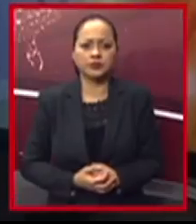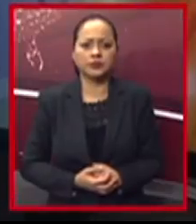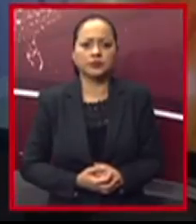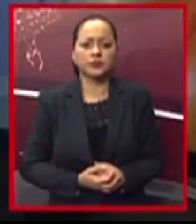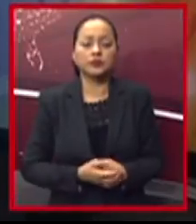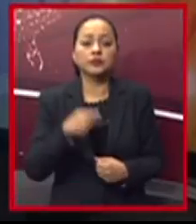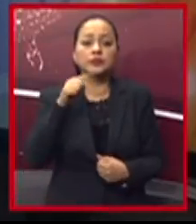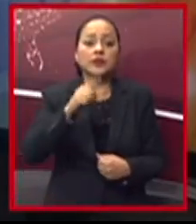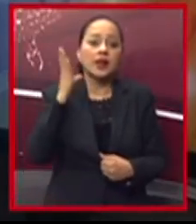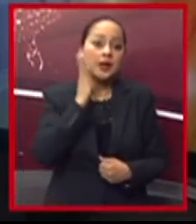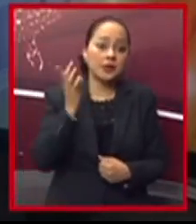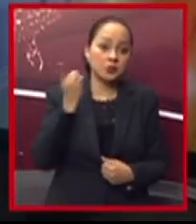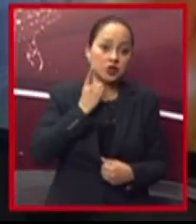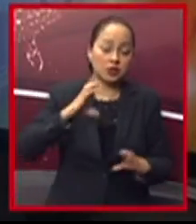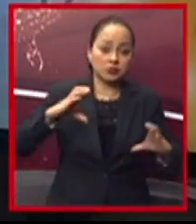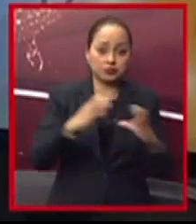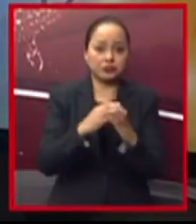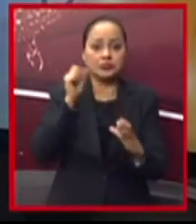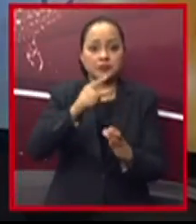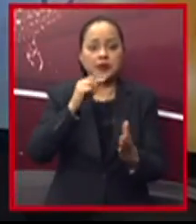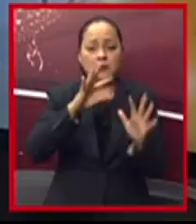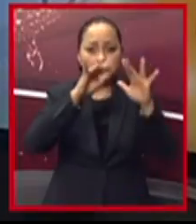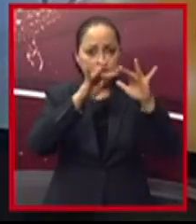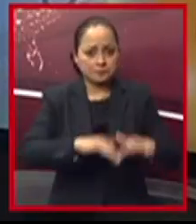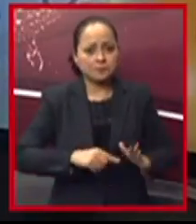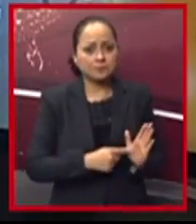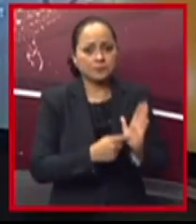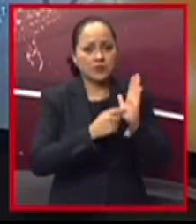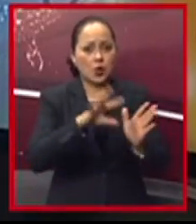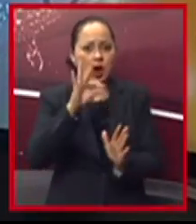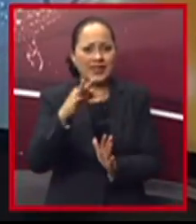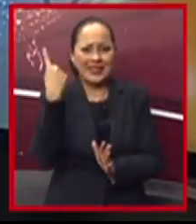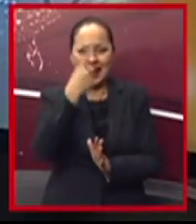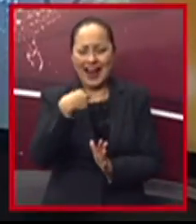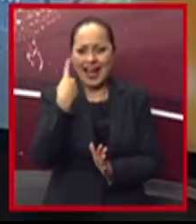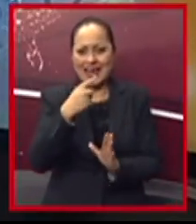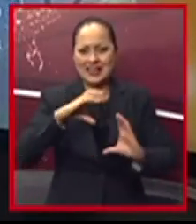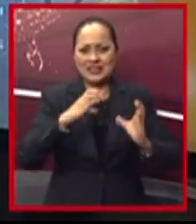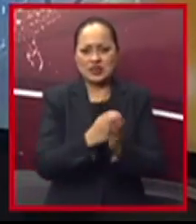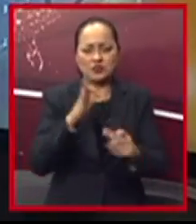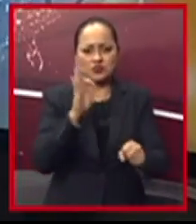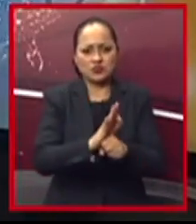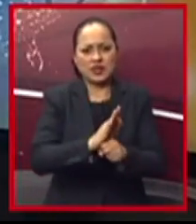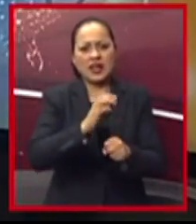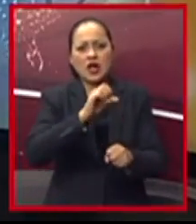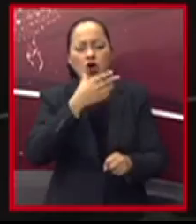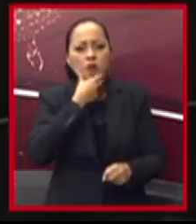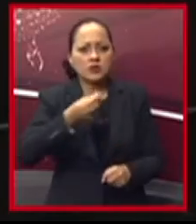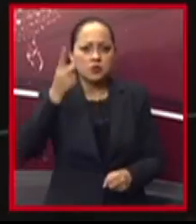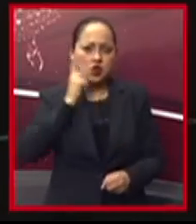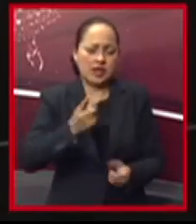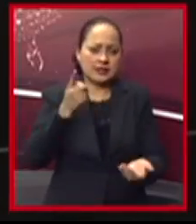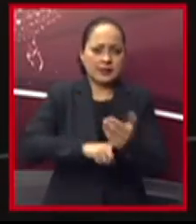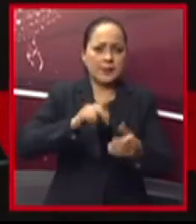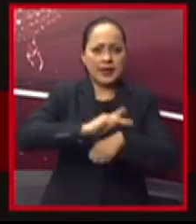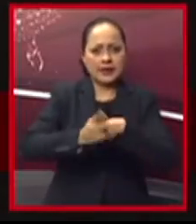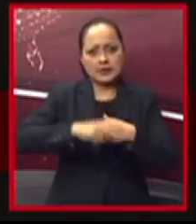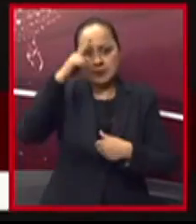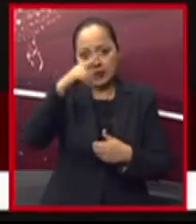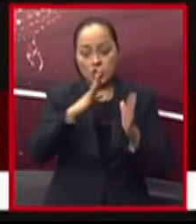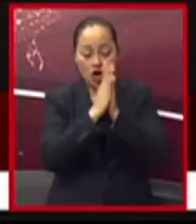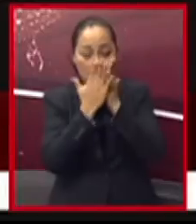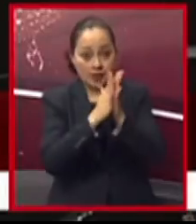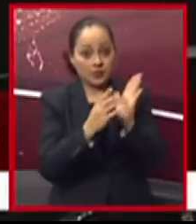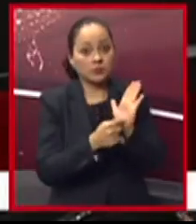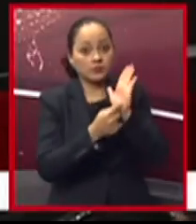en la sede de la Cámara de los Diputados se presentó el texto 40 rostros de la dignidad, defensores y defensoras en México, libro cuyo